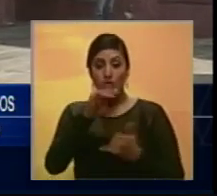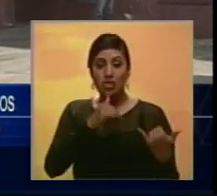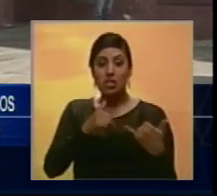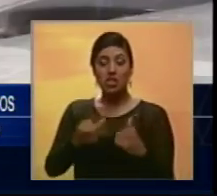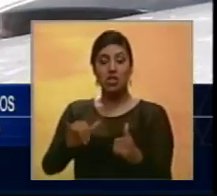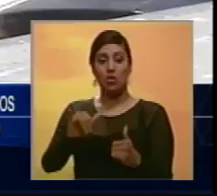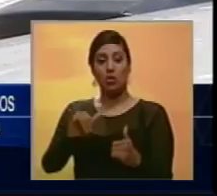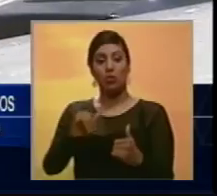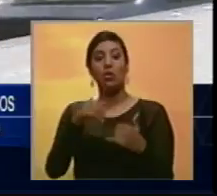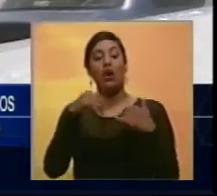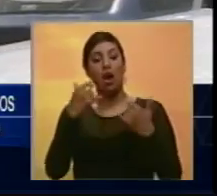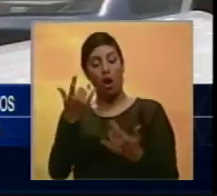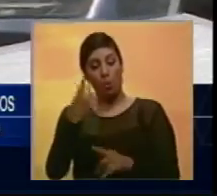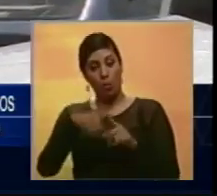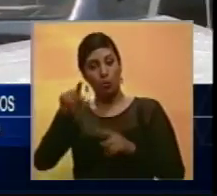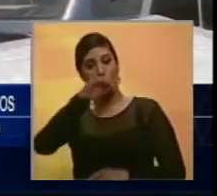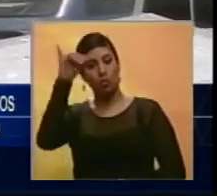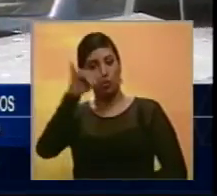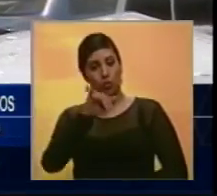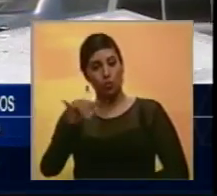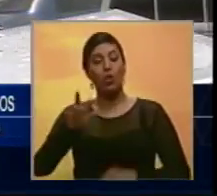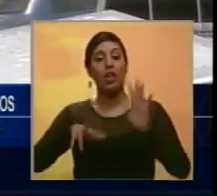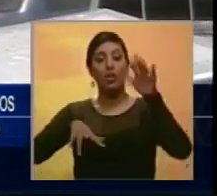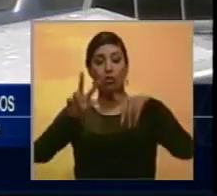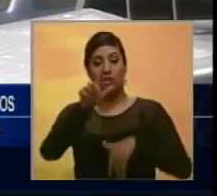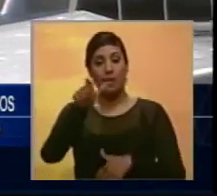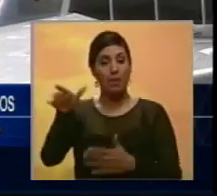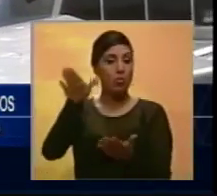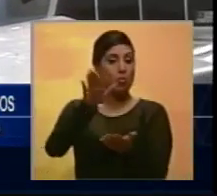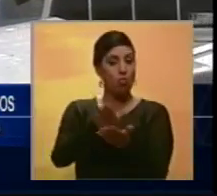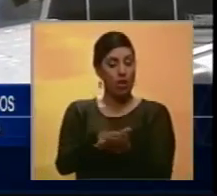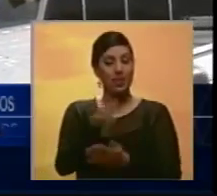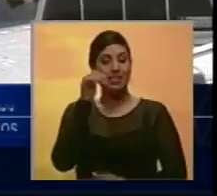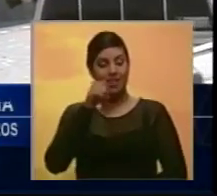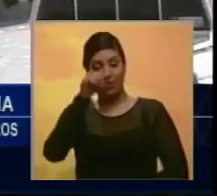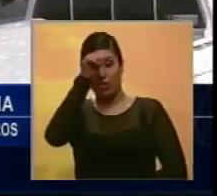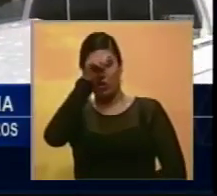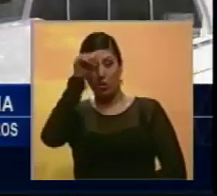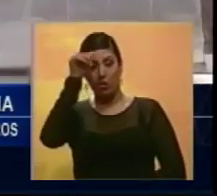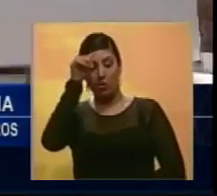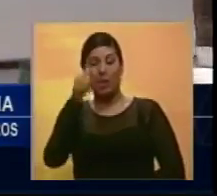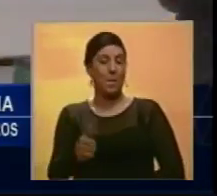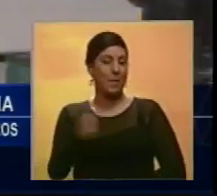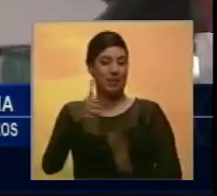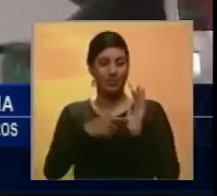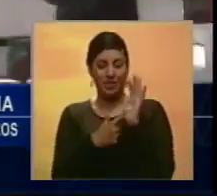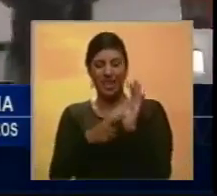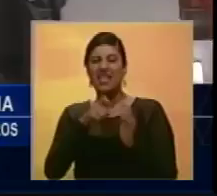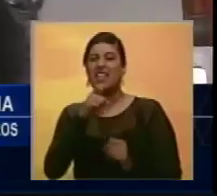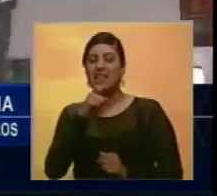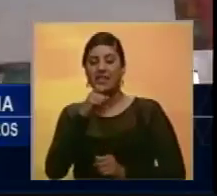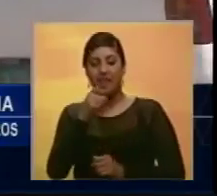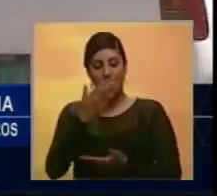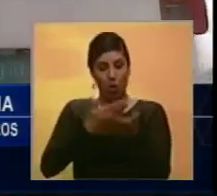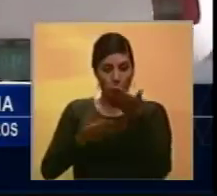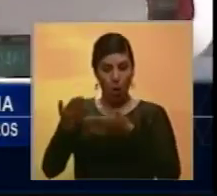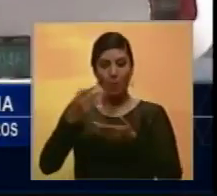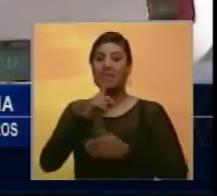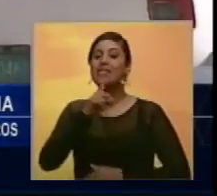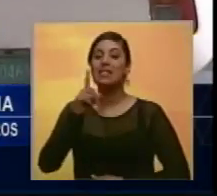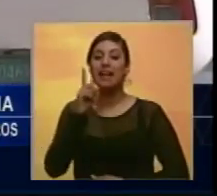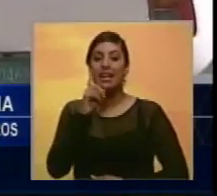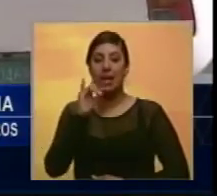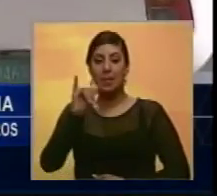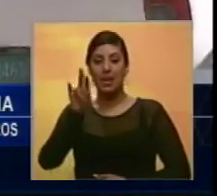huérfanos. En el estado Zulia, 12 muertes violentas se registraron durante el fin de semana. Entre los casos se cuenta el de un comerciante identificado